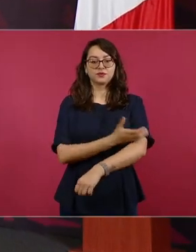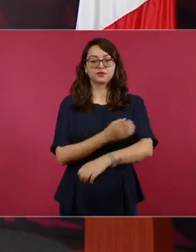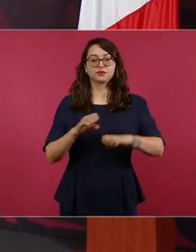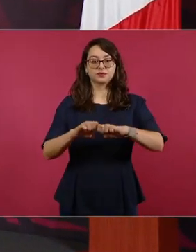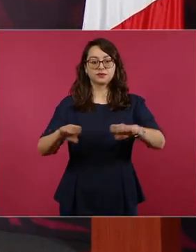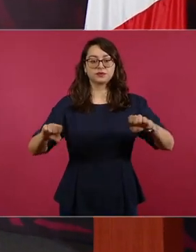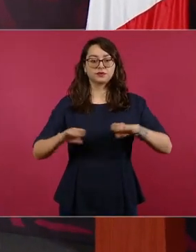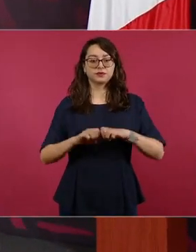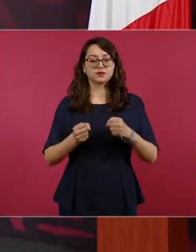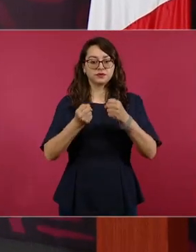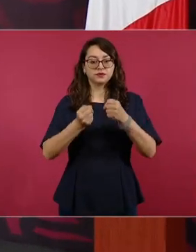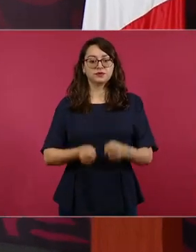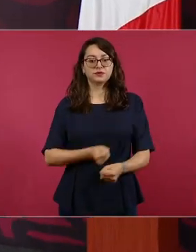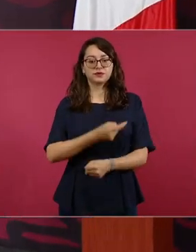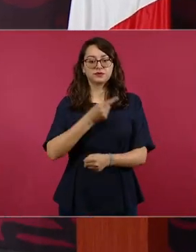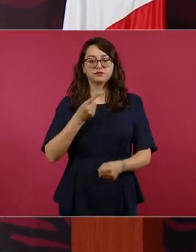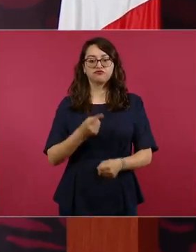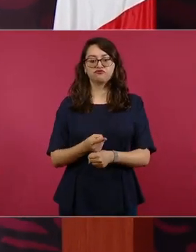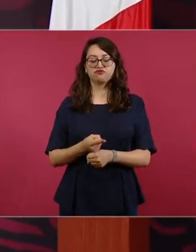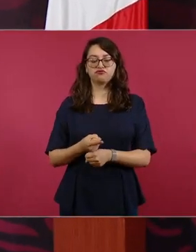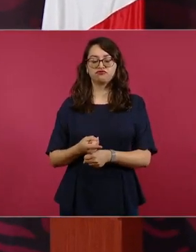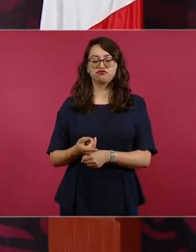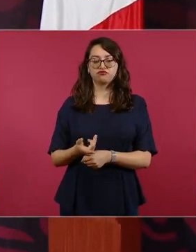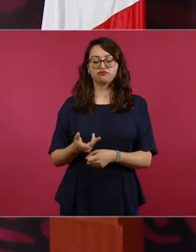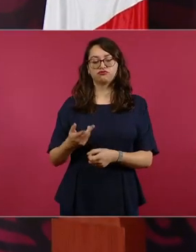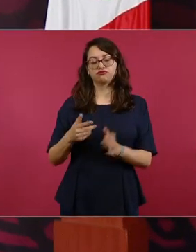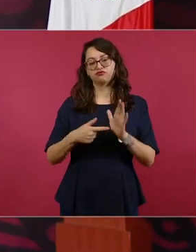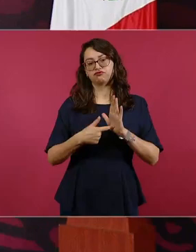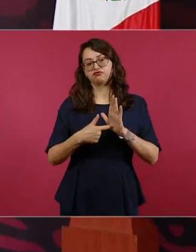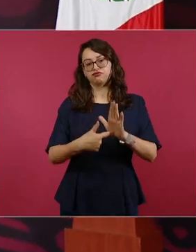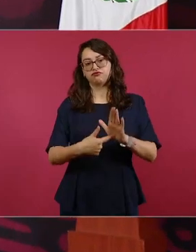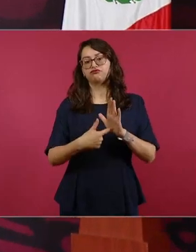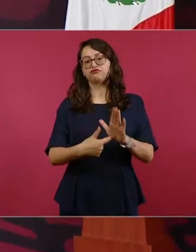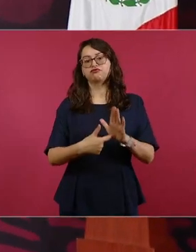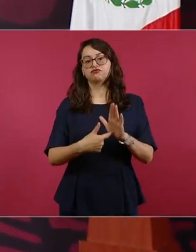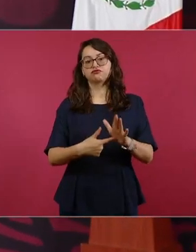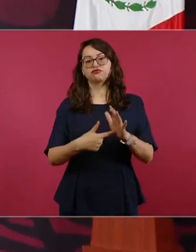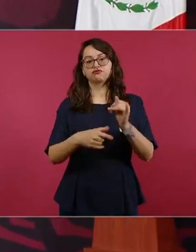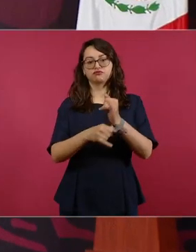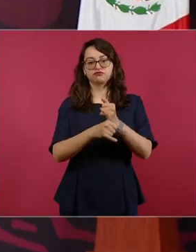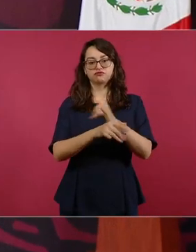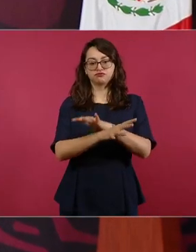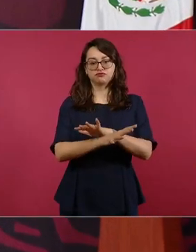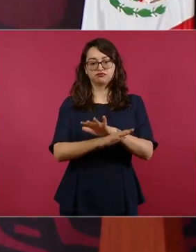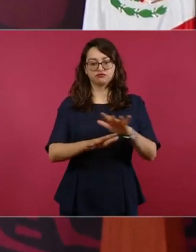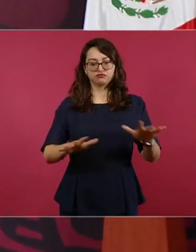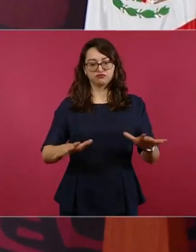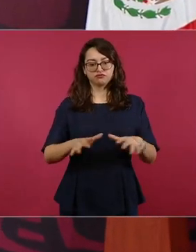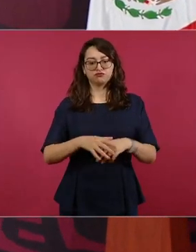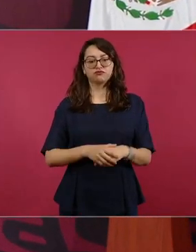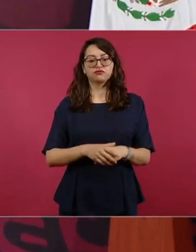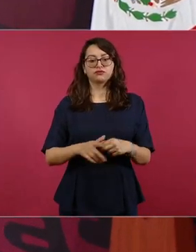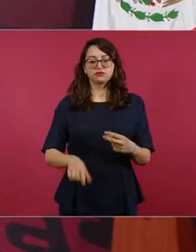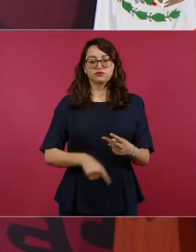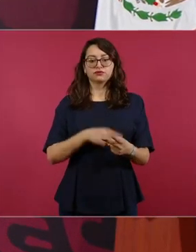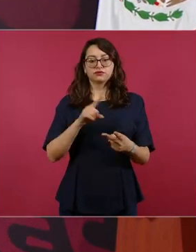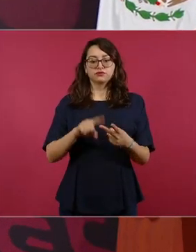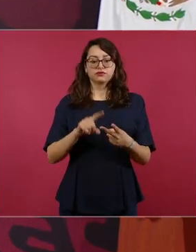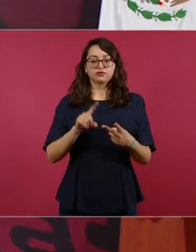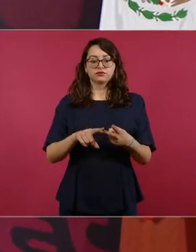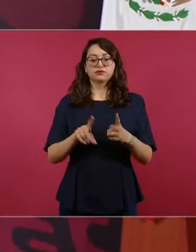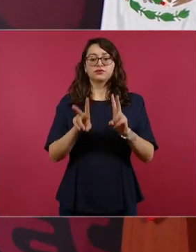Gabinete de Seguridad, luego vamos a hablar sobre